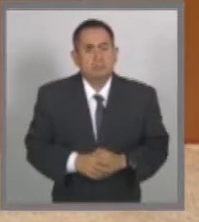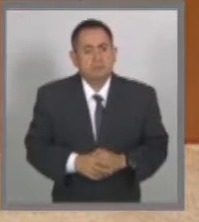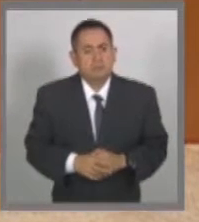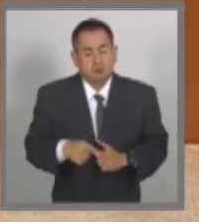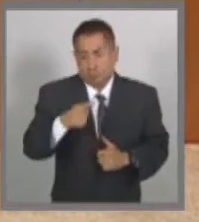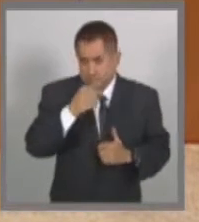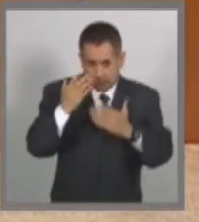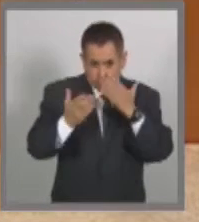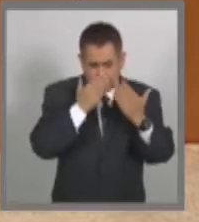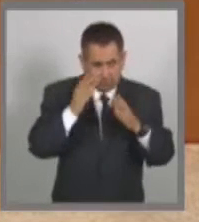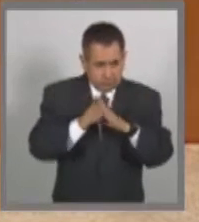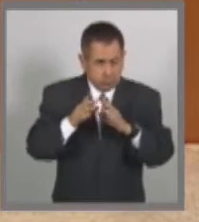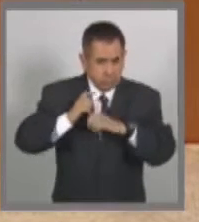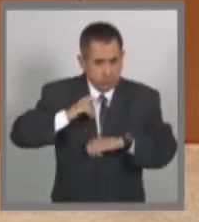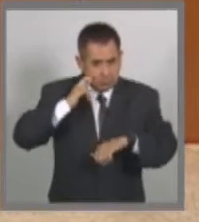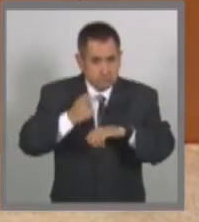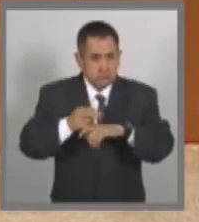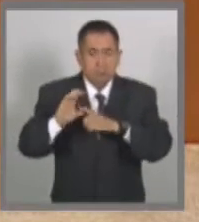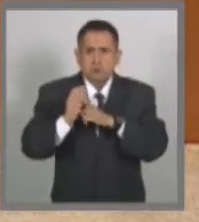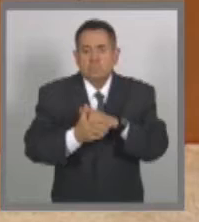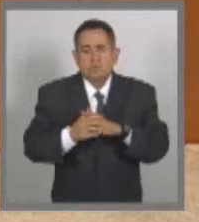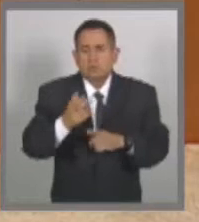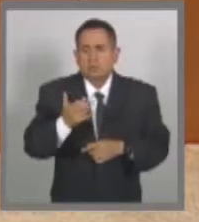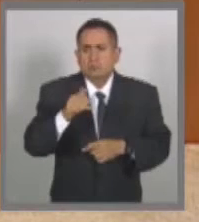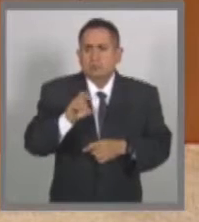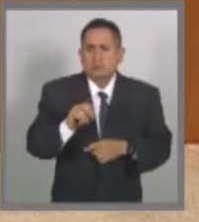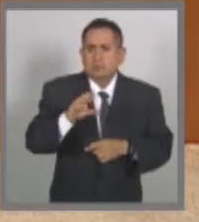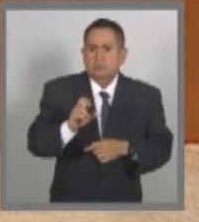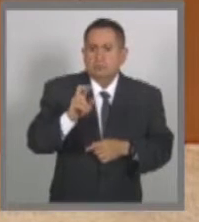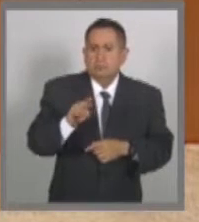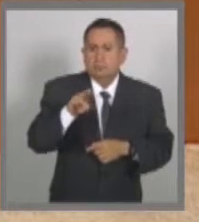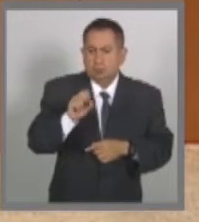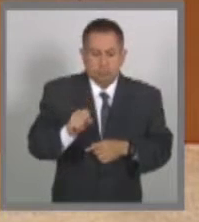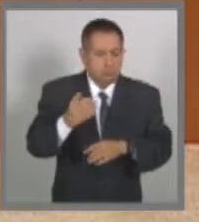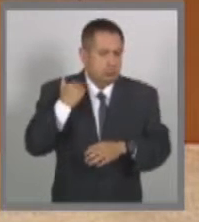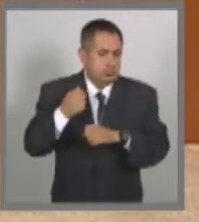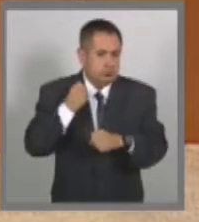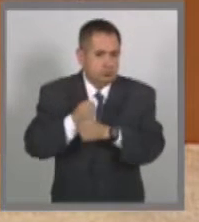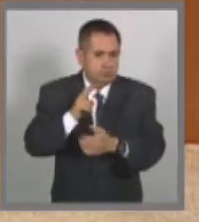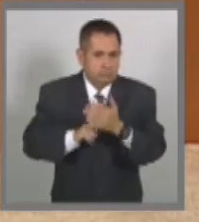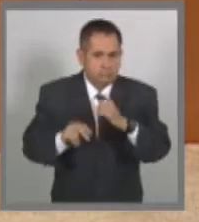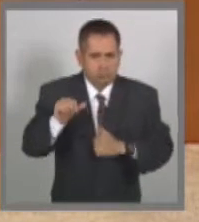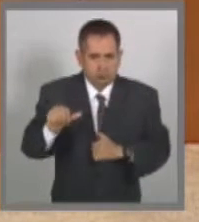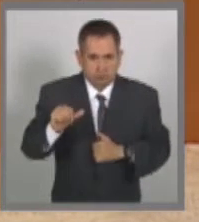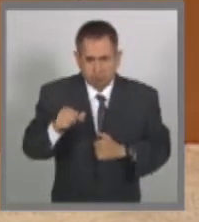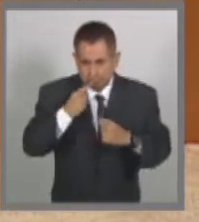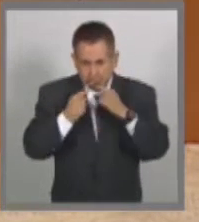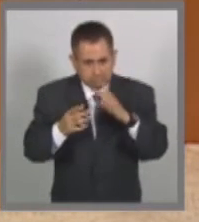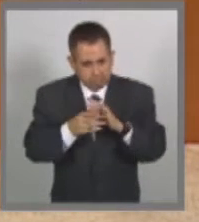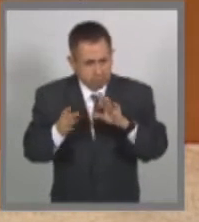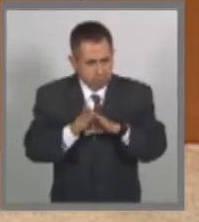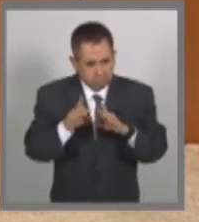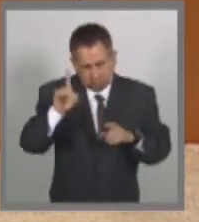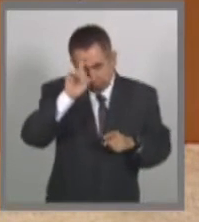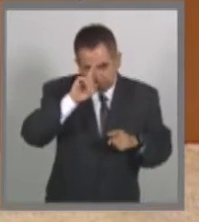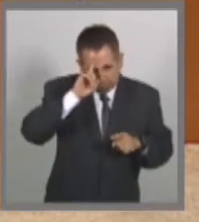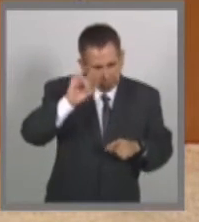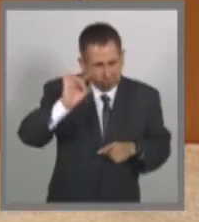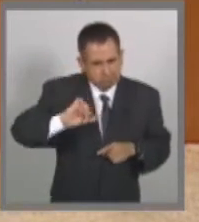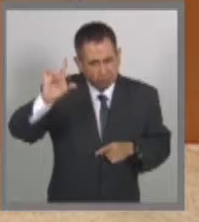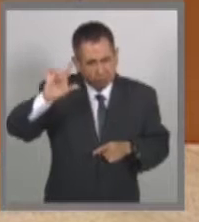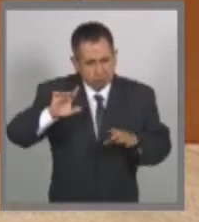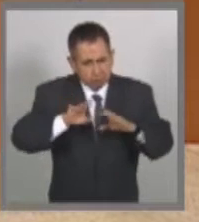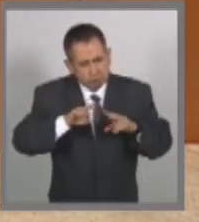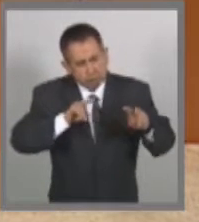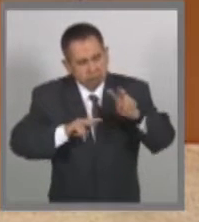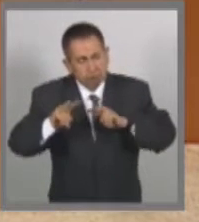se desempeña como comisionado de la Comisión Nacional de Hidrocarburos desde 2016. De igual forma, fue consejero profesional en